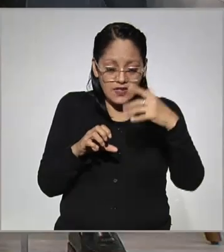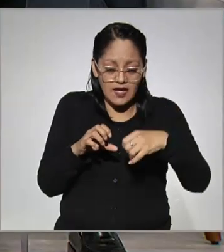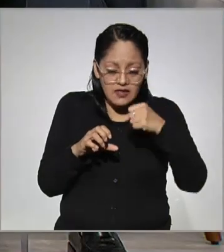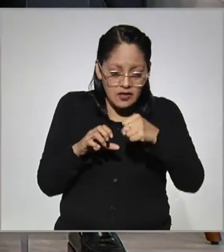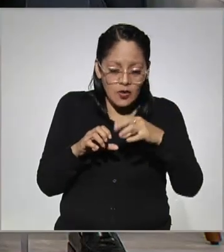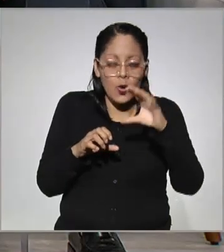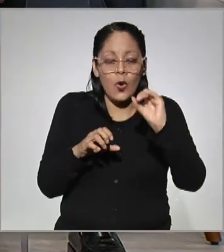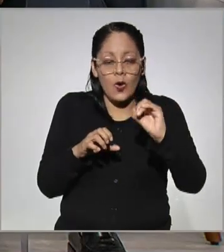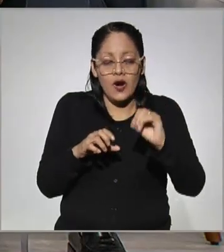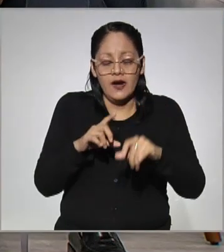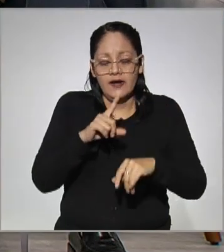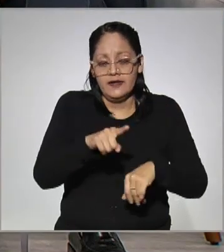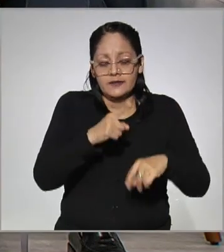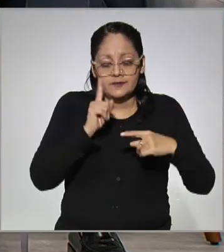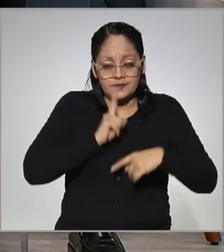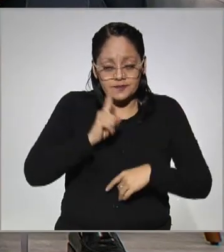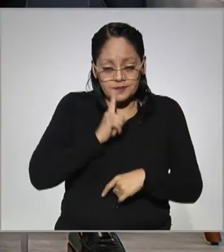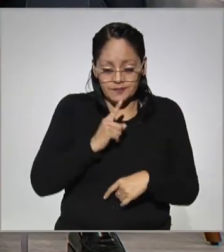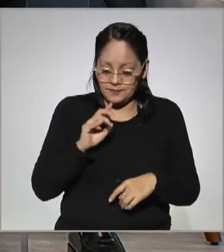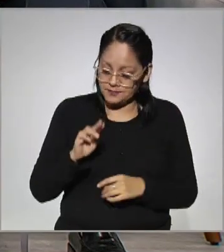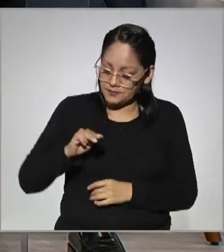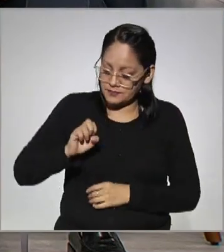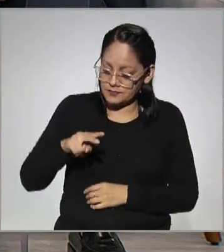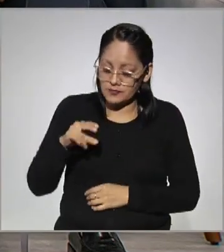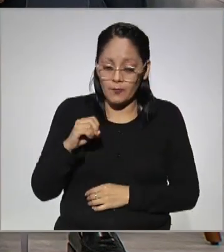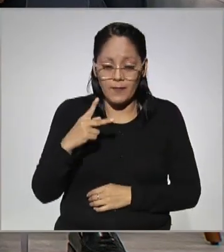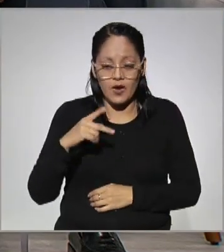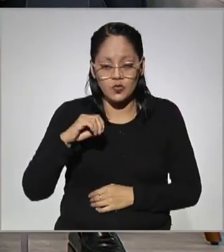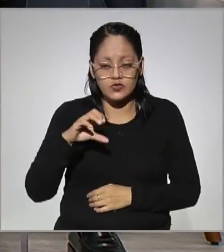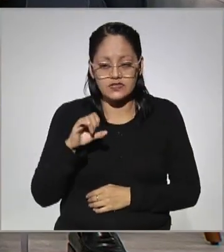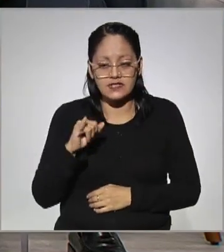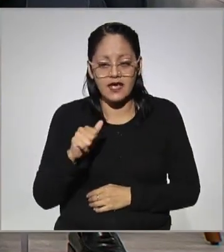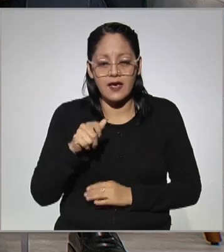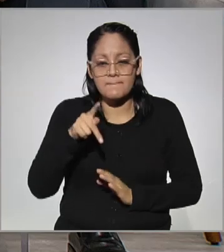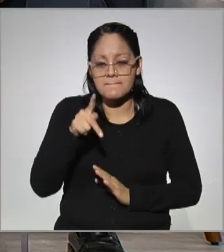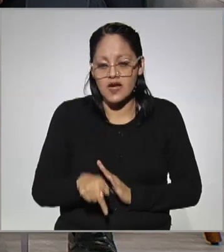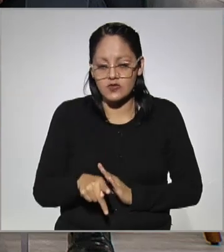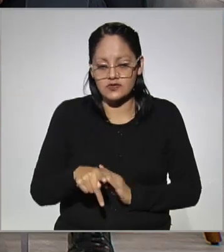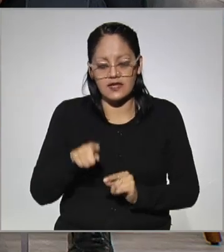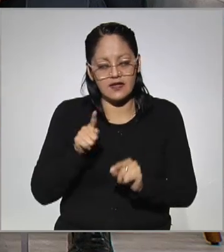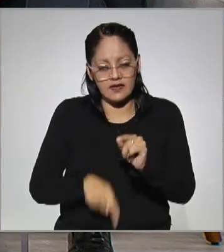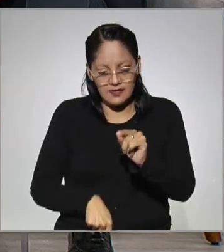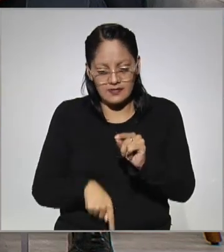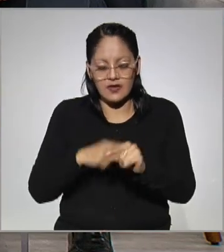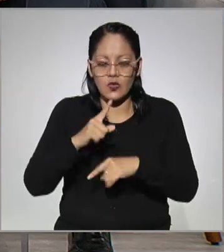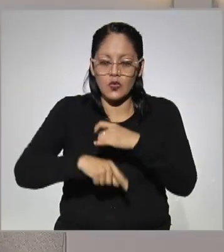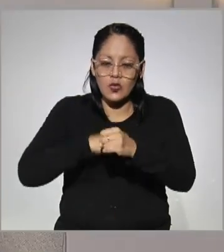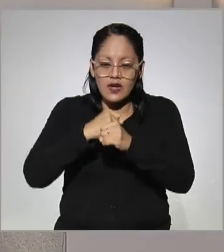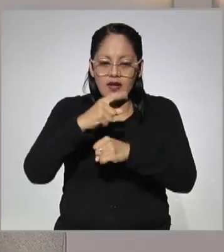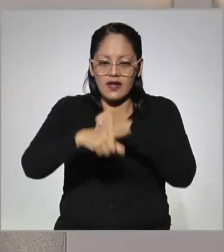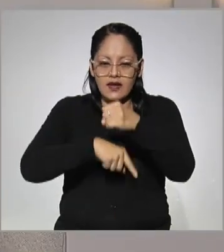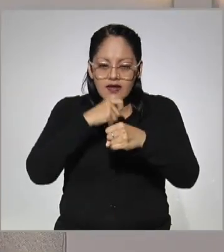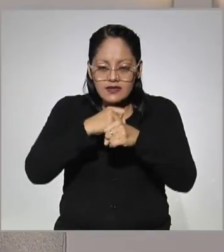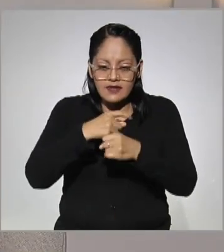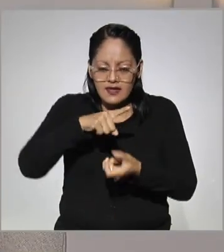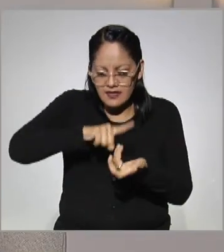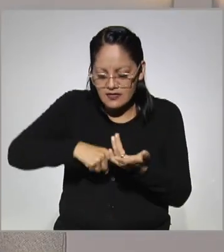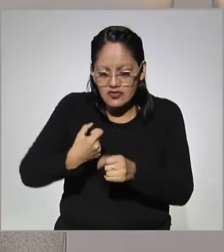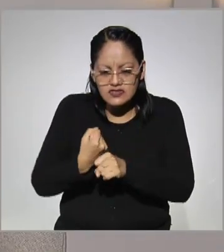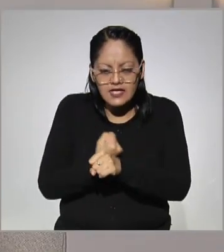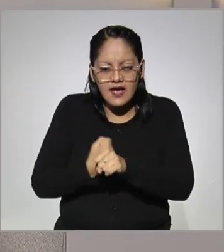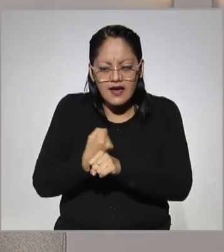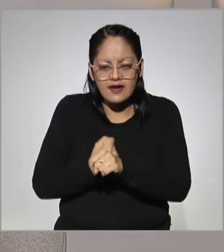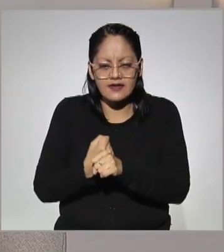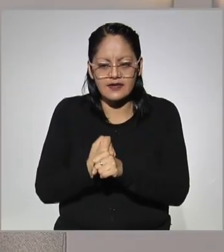después de la menopausia, esto es cuando ya dejamos de tener menstruación por más de un año, tengamos sangrado transvaginal. Esta